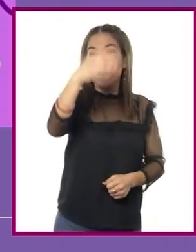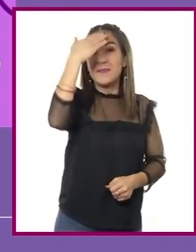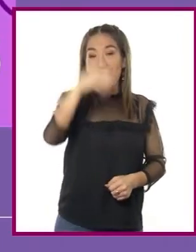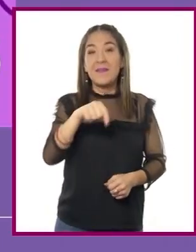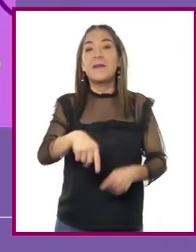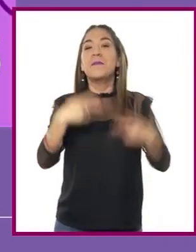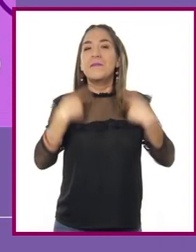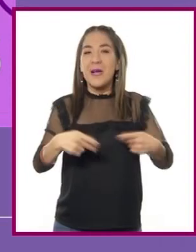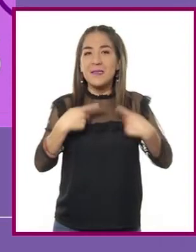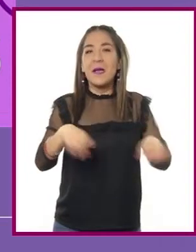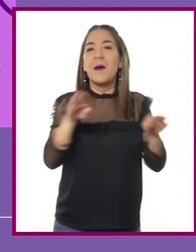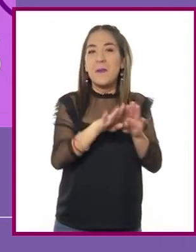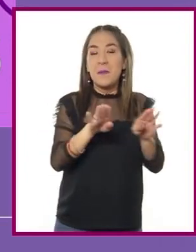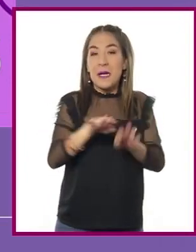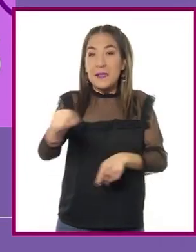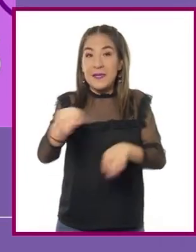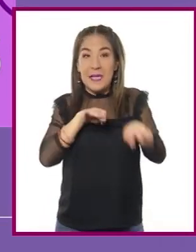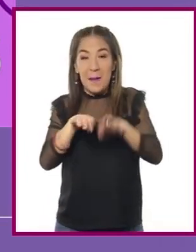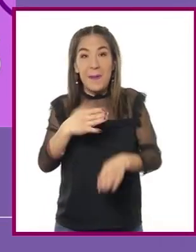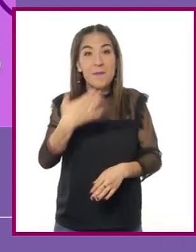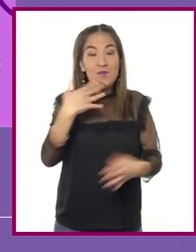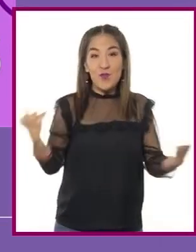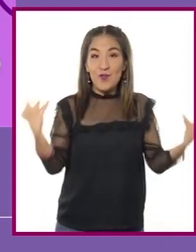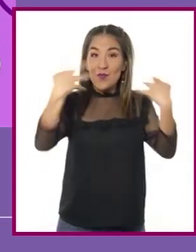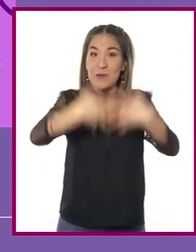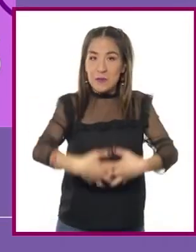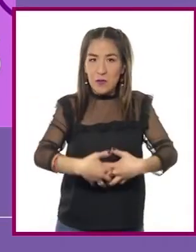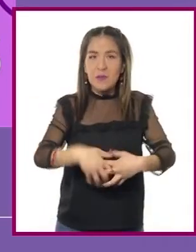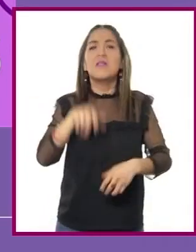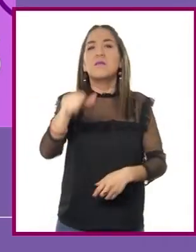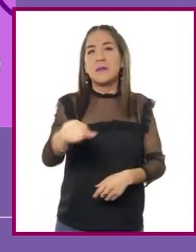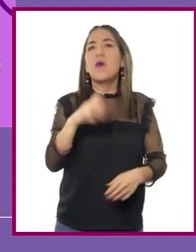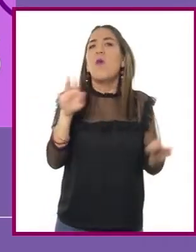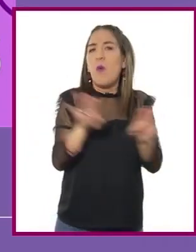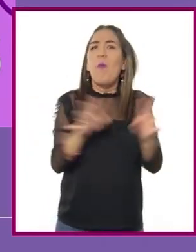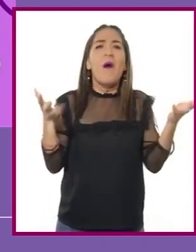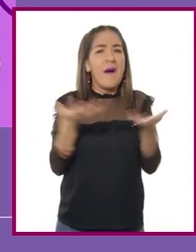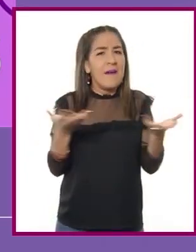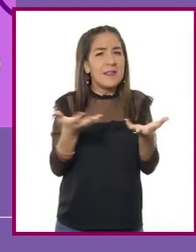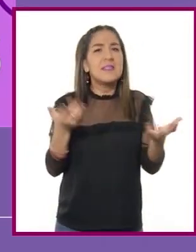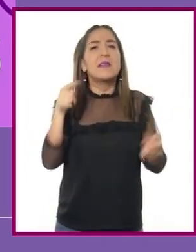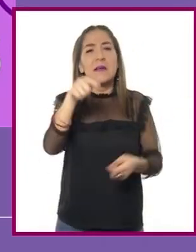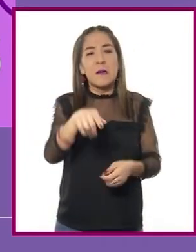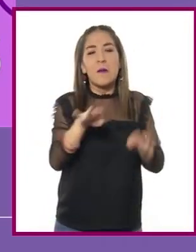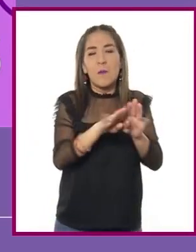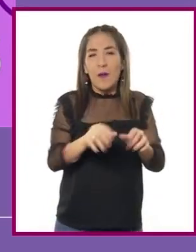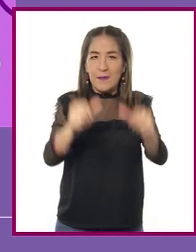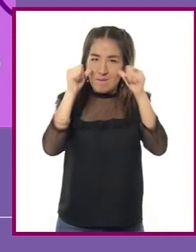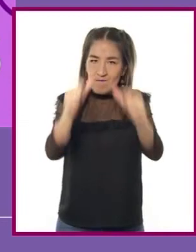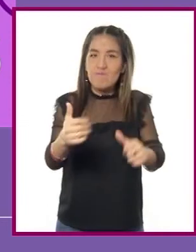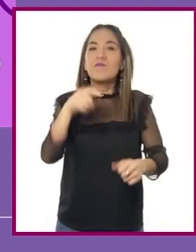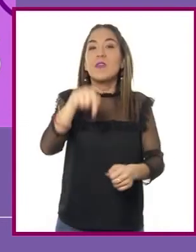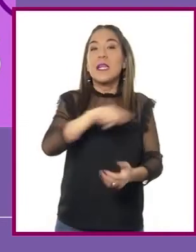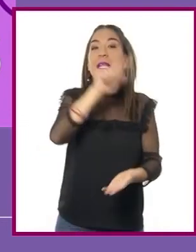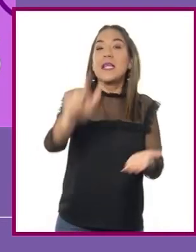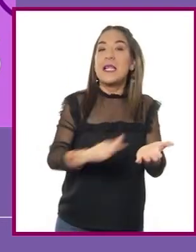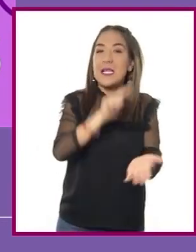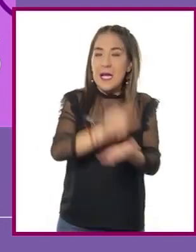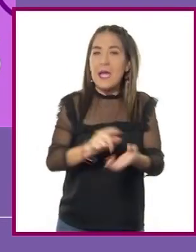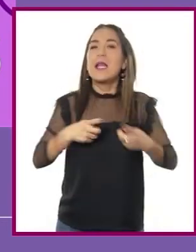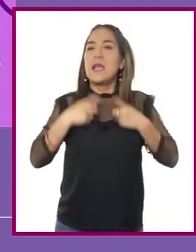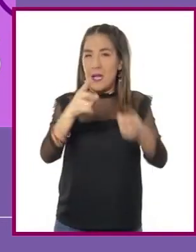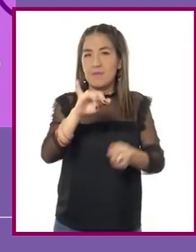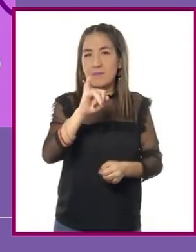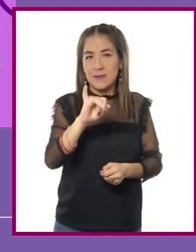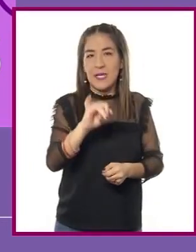servidores públicos, cuando están ejerciendo su función, solo pueden hacer aquello para lo que están autorizados por la ley? A esto